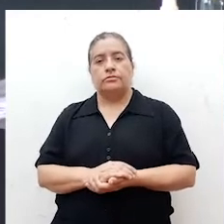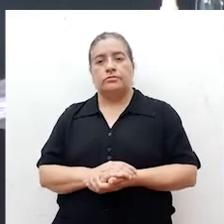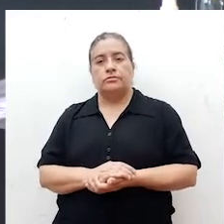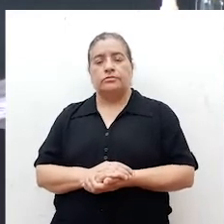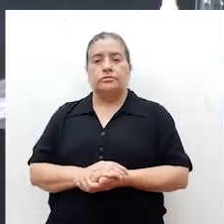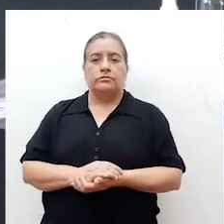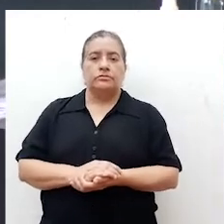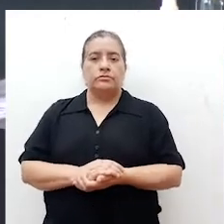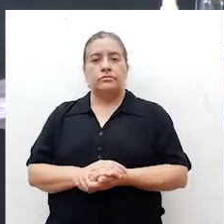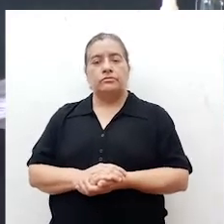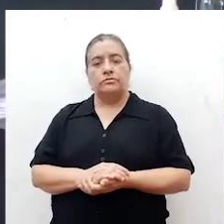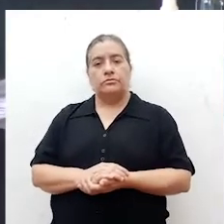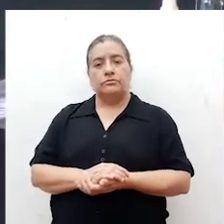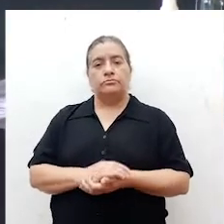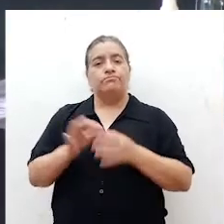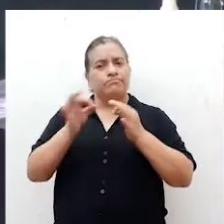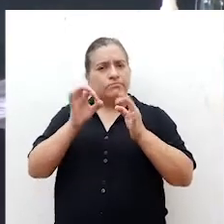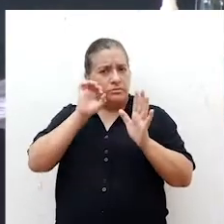que